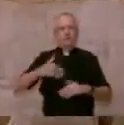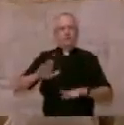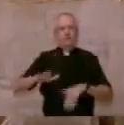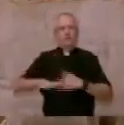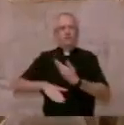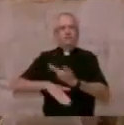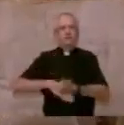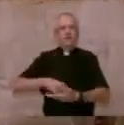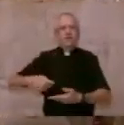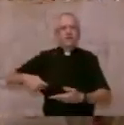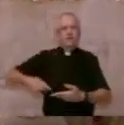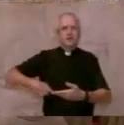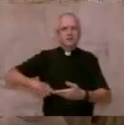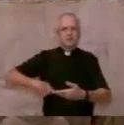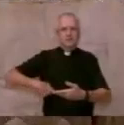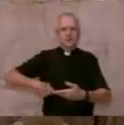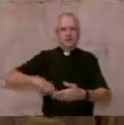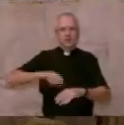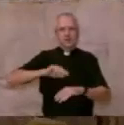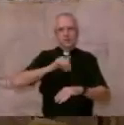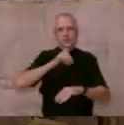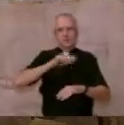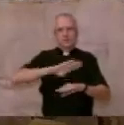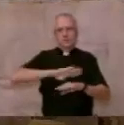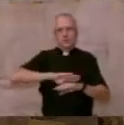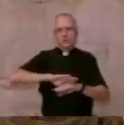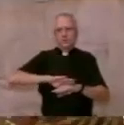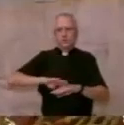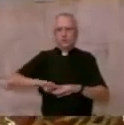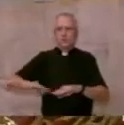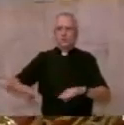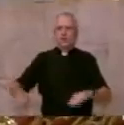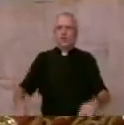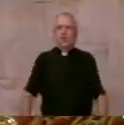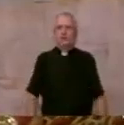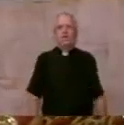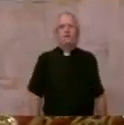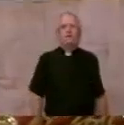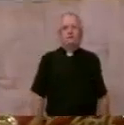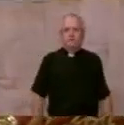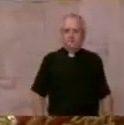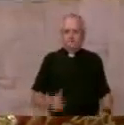ofenden. No nos dejes caer en la tentación y líbranos del mal.